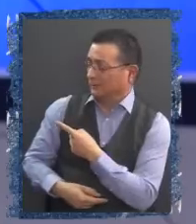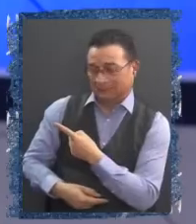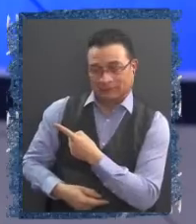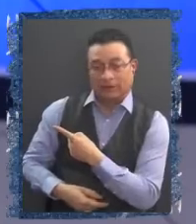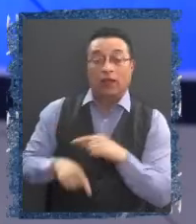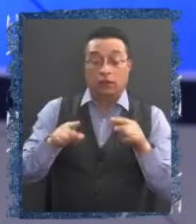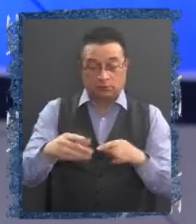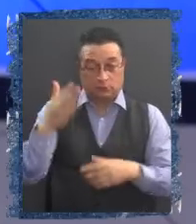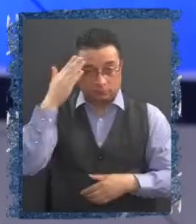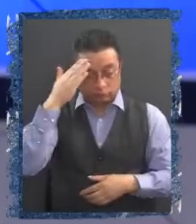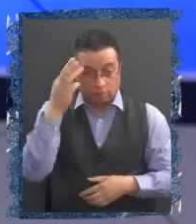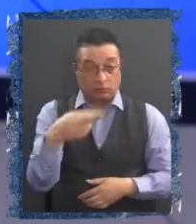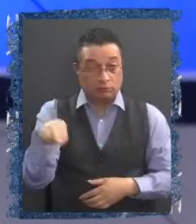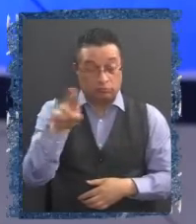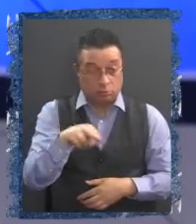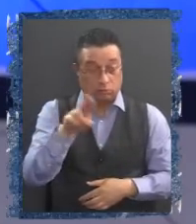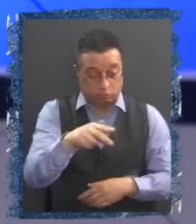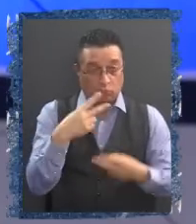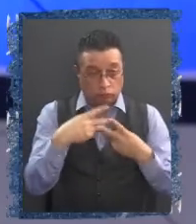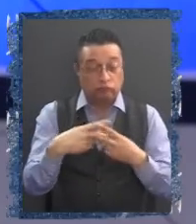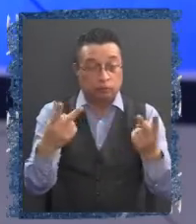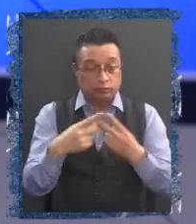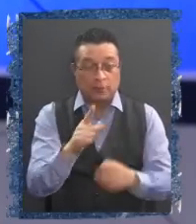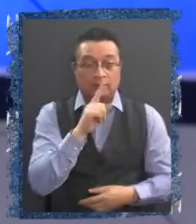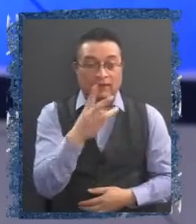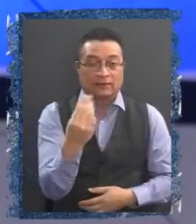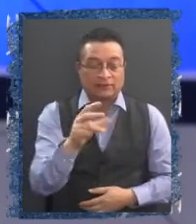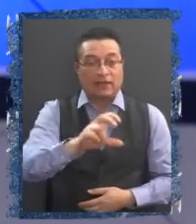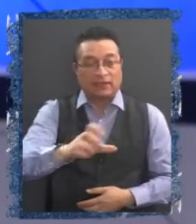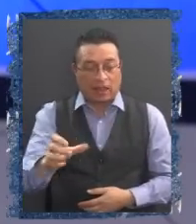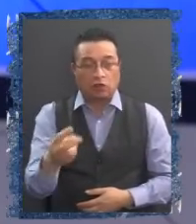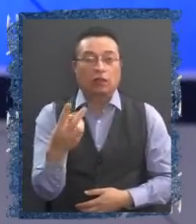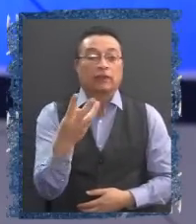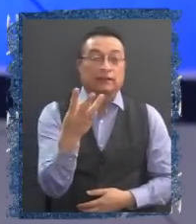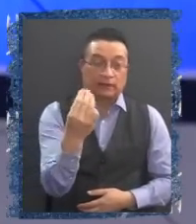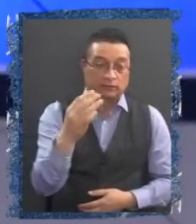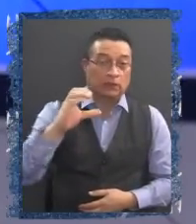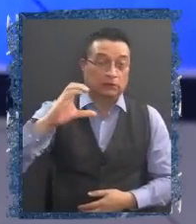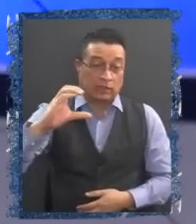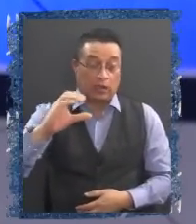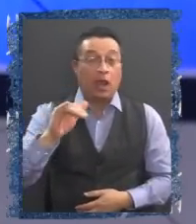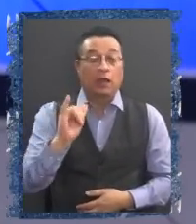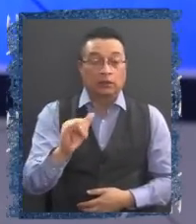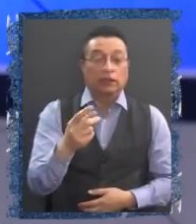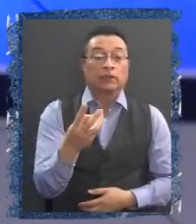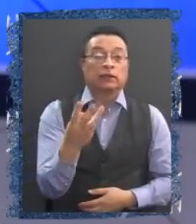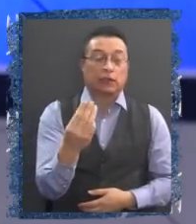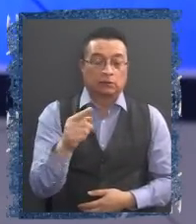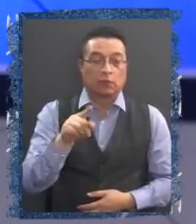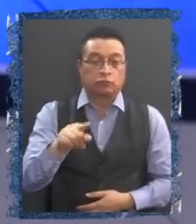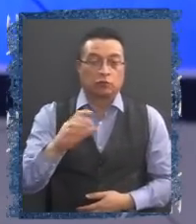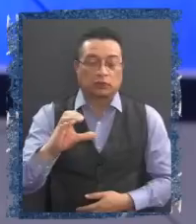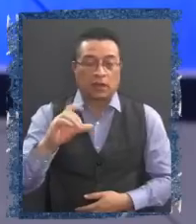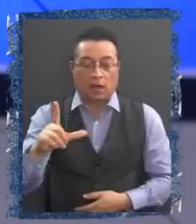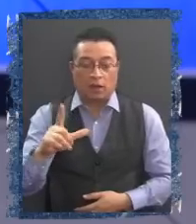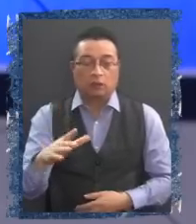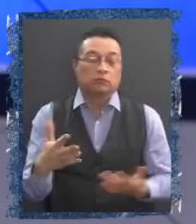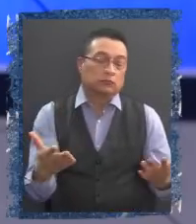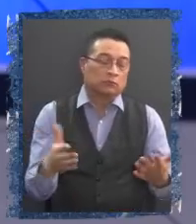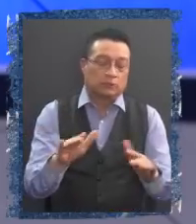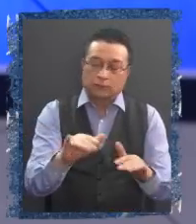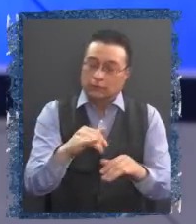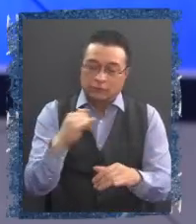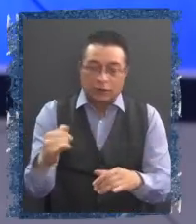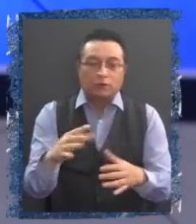recordamos que va a haber repeticiones del programa en T13 Radio, en 13C y en 13.cl. Como siempre, gracias